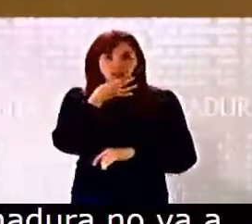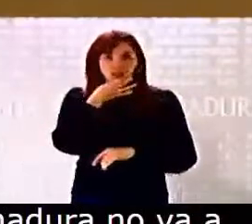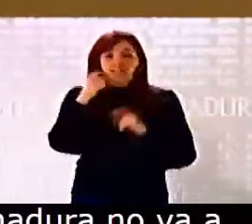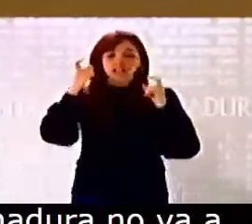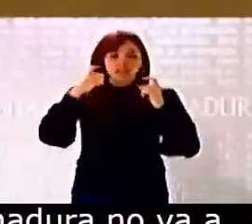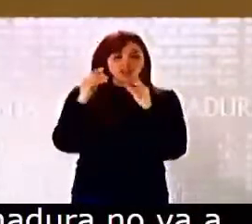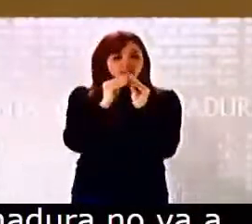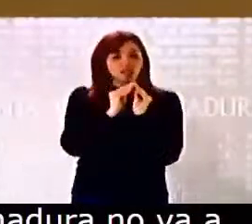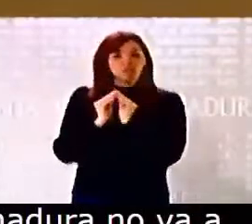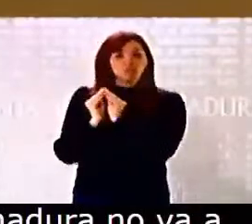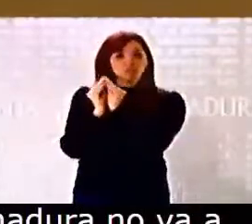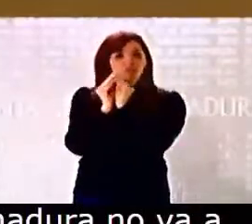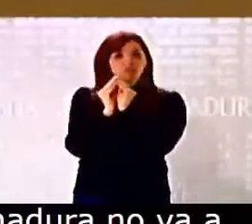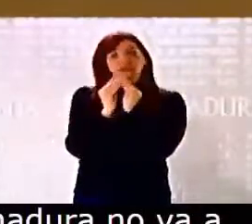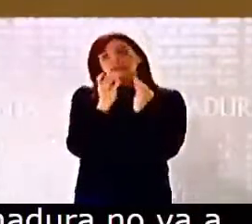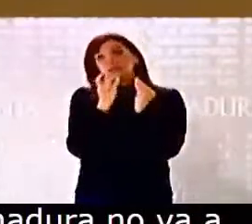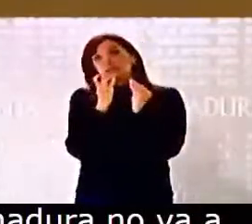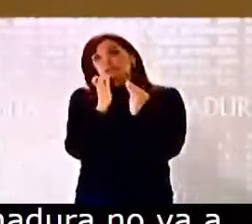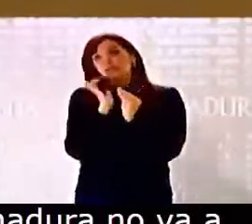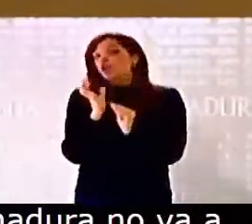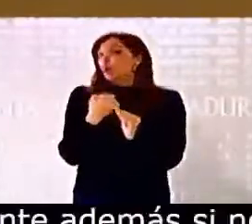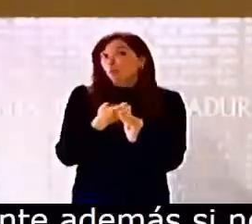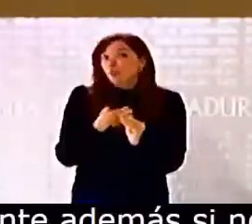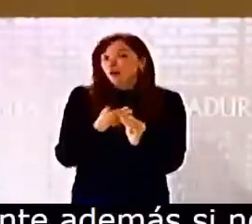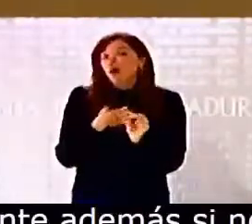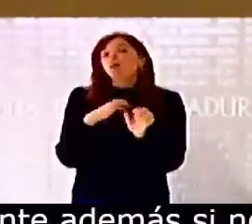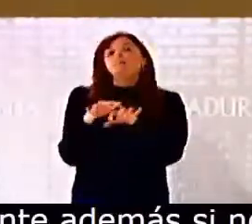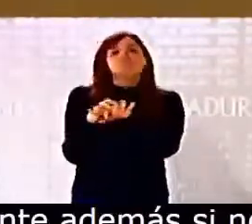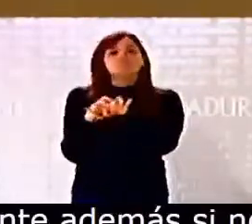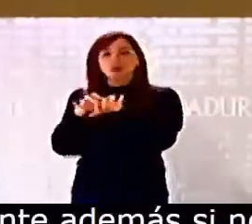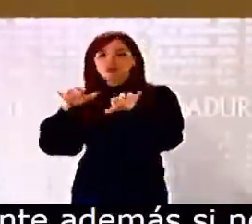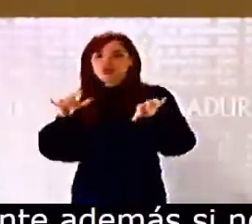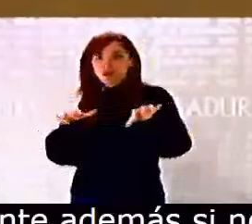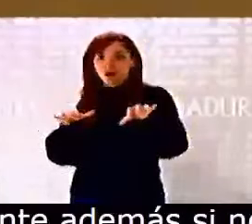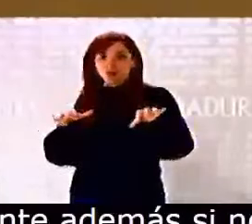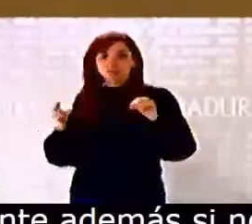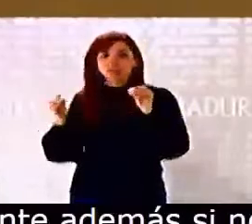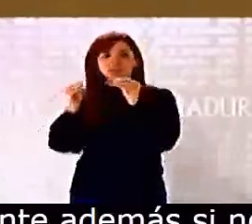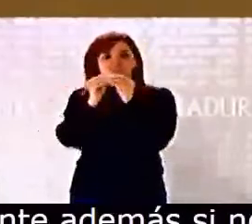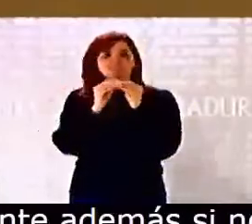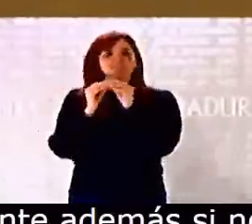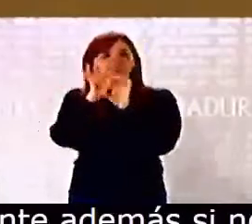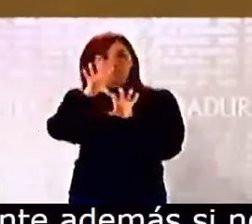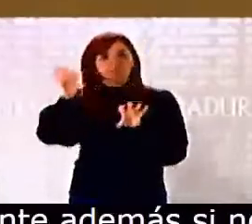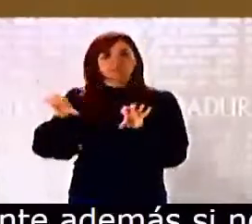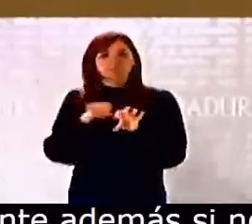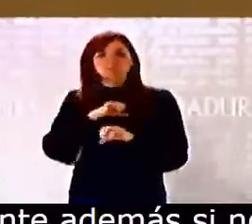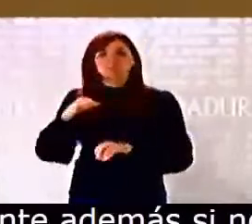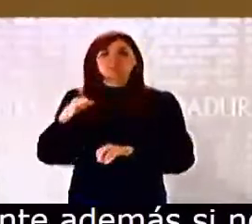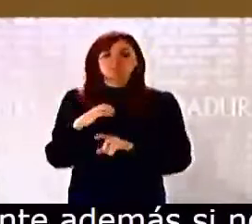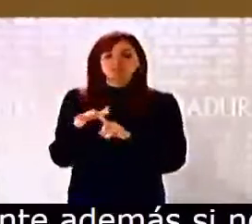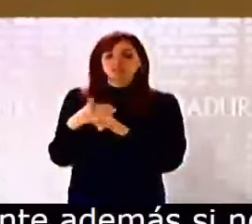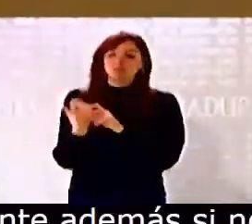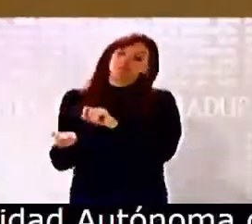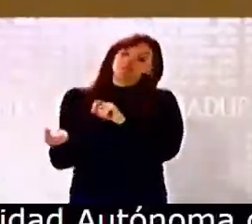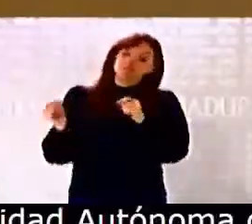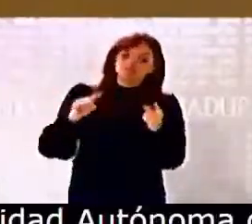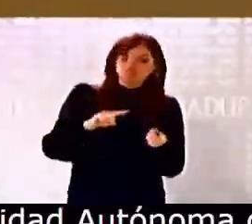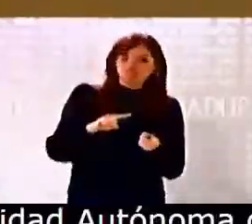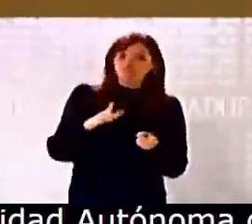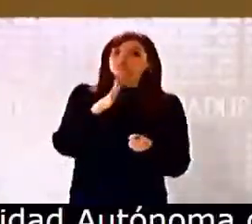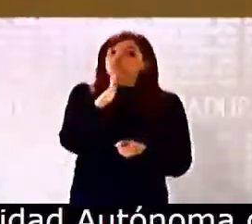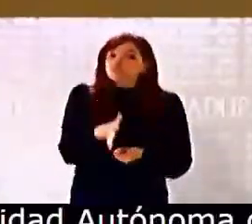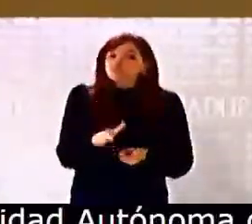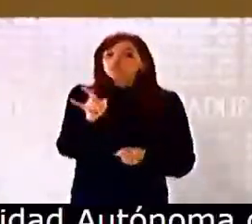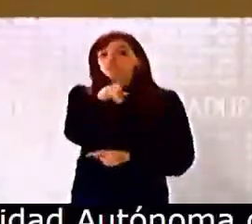unanimidad, una coincidencia en la mayoría de comunidades autónomas que tienen una situación semejante a la nuestra, que es que celebramos